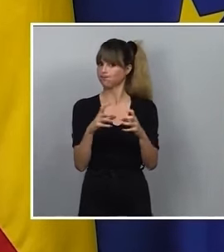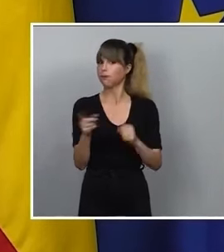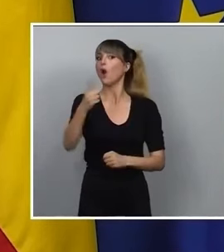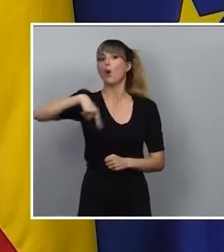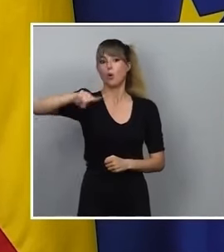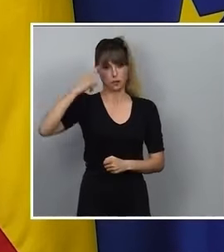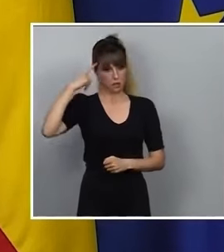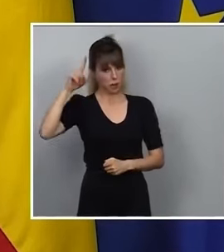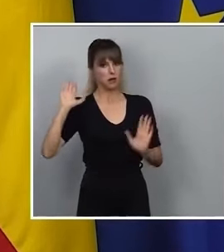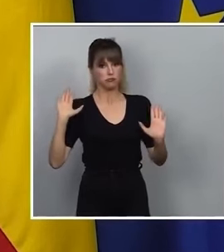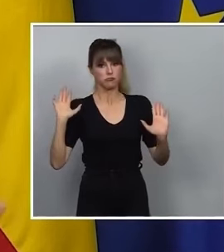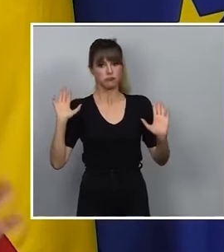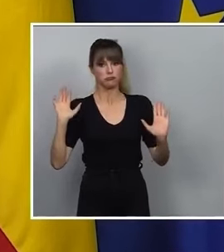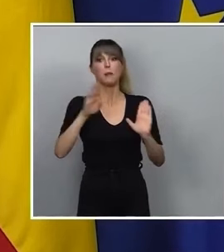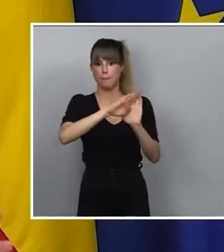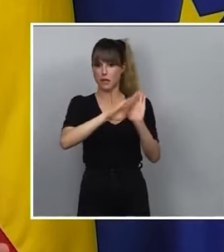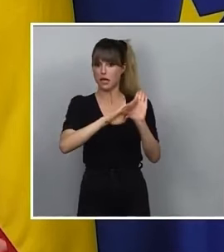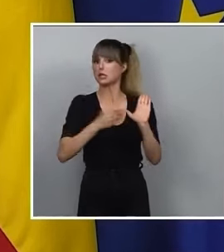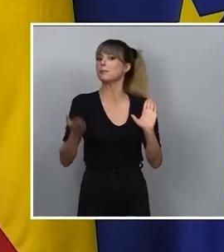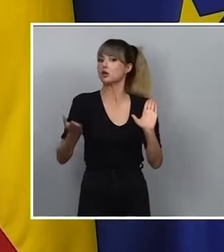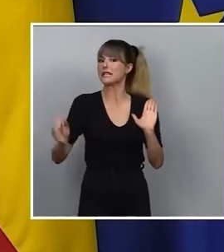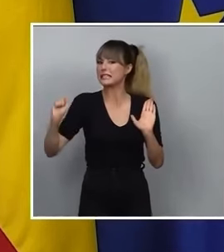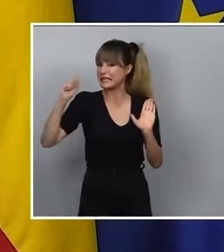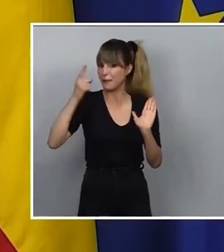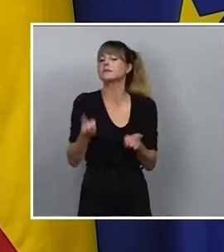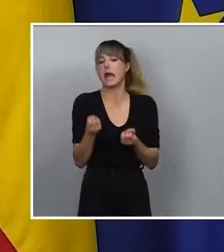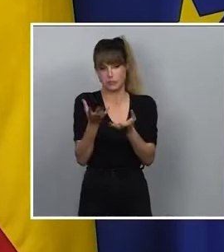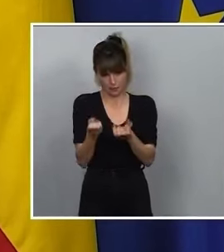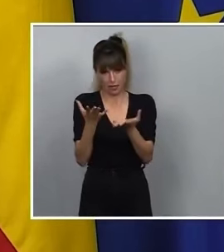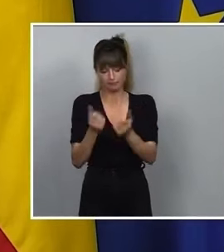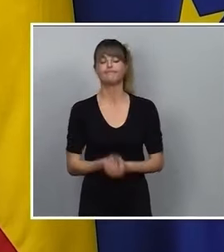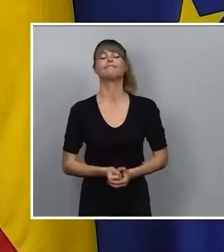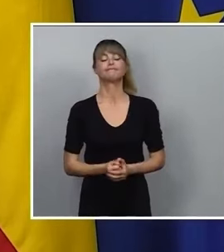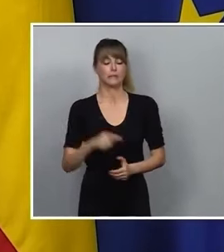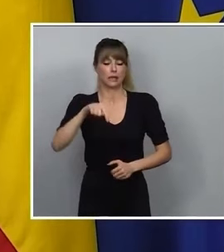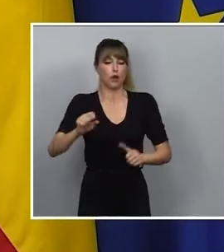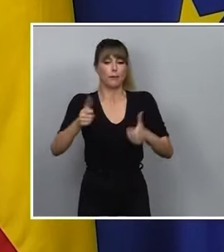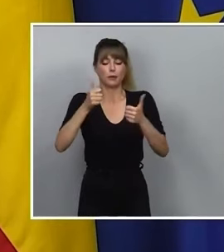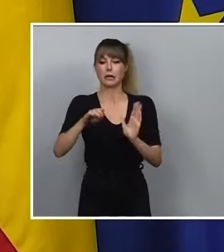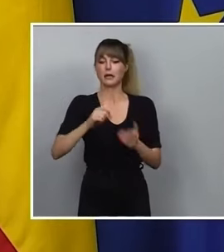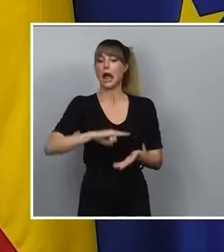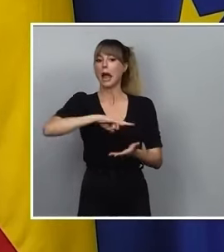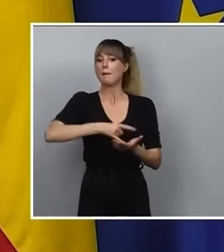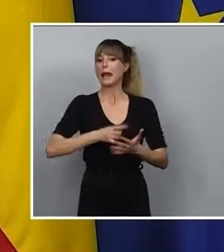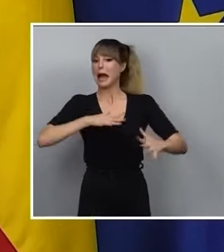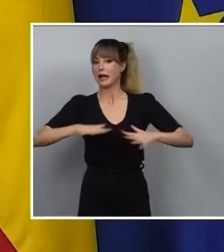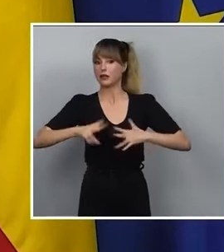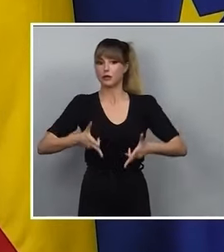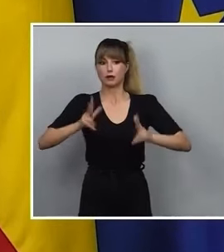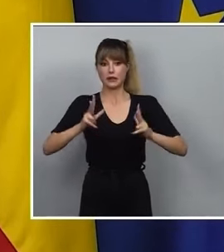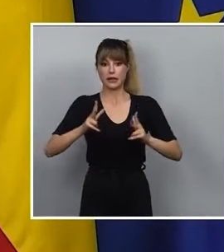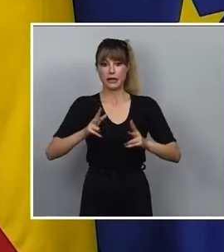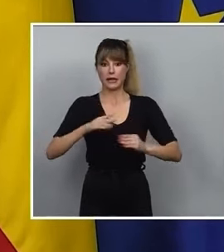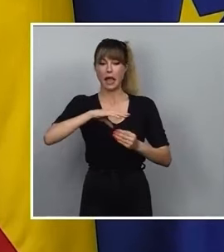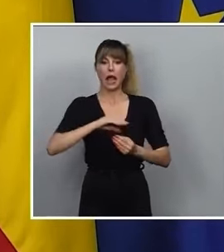ustedes a continuación con algunas de las medidas las más importantes que hemos aprobado es como les decía el plan de acción por la democracia una hoja de ruta